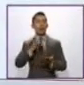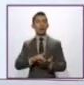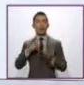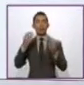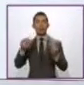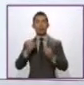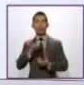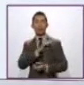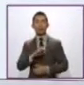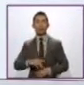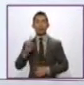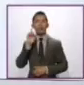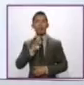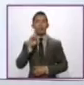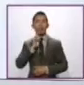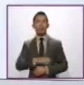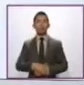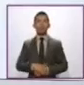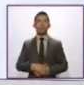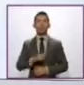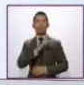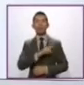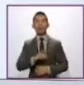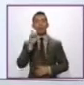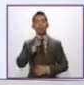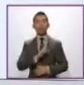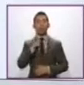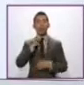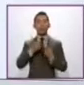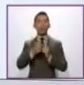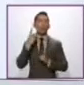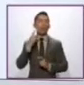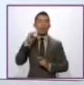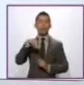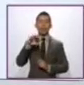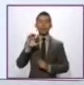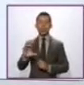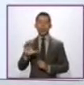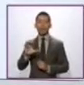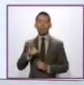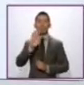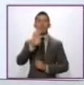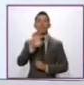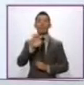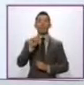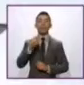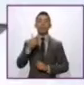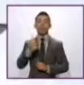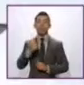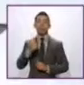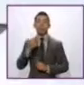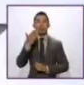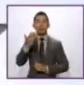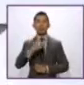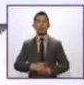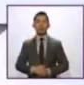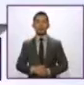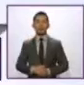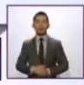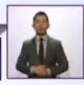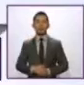gracias, candidata. Hace uso de la voz la candidata de Movimiento Ciudadano, Betty León, en esta contrarréplica. Adelante. Muchísimas